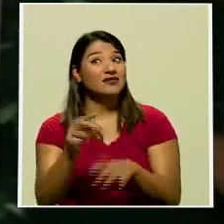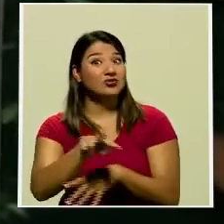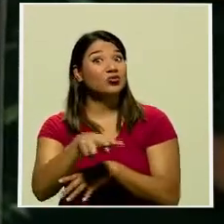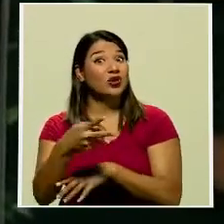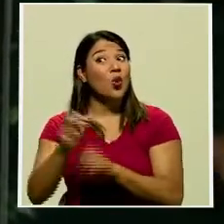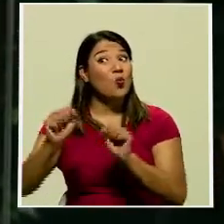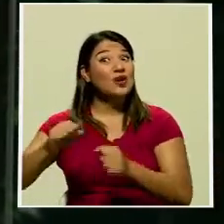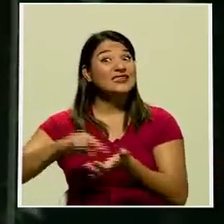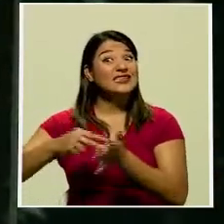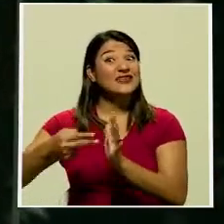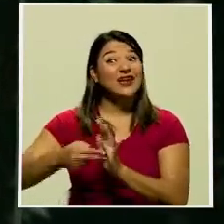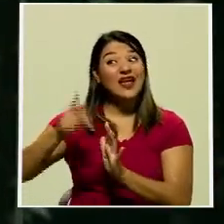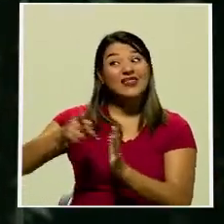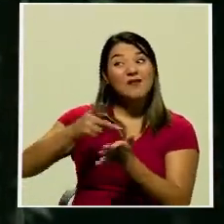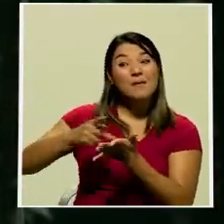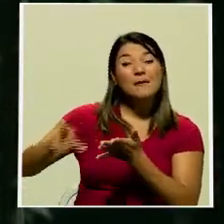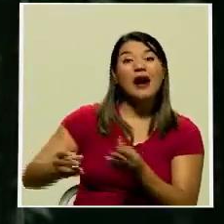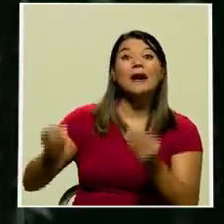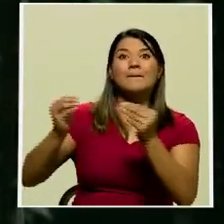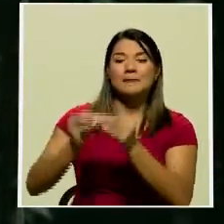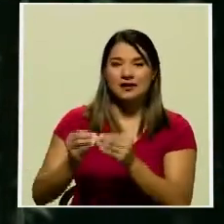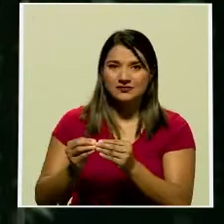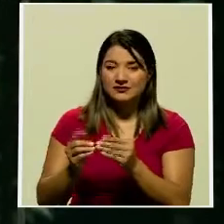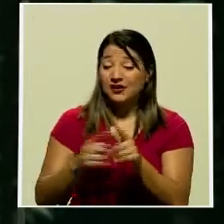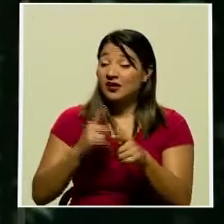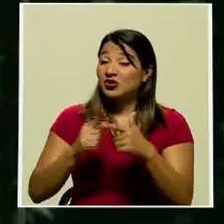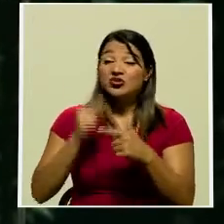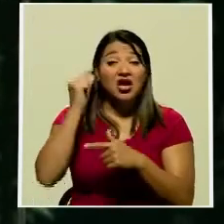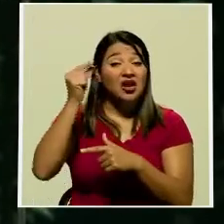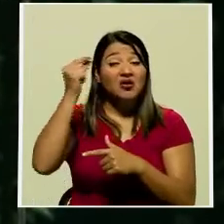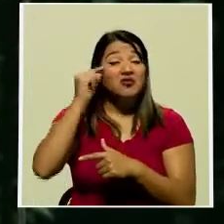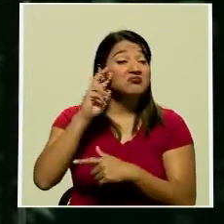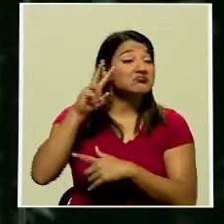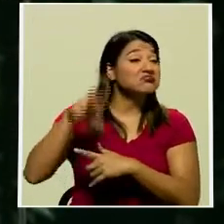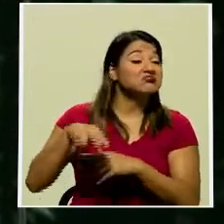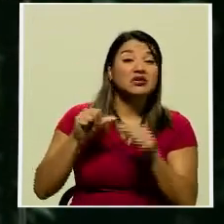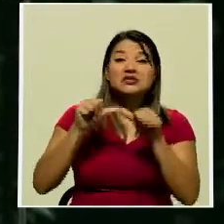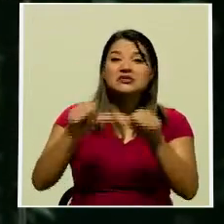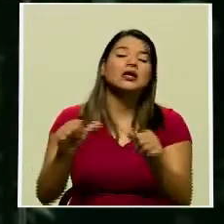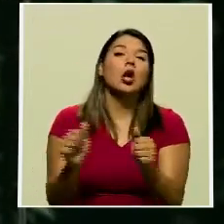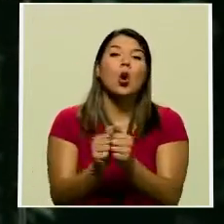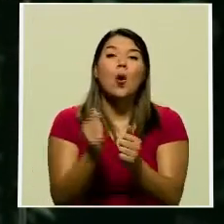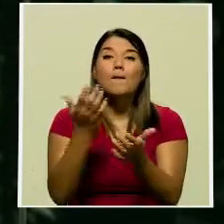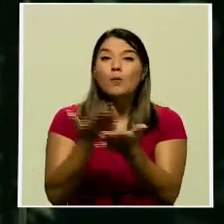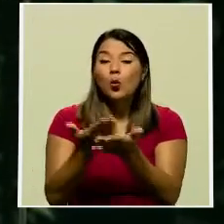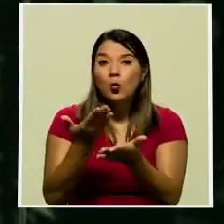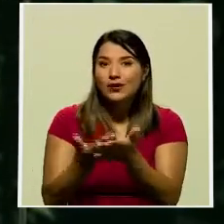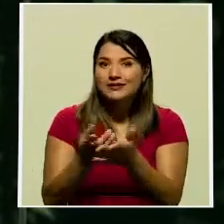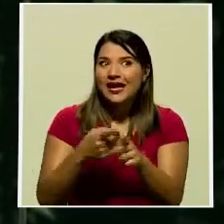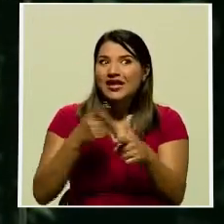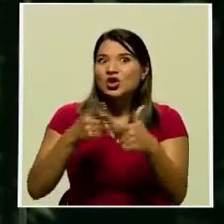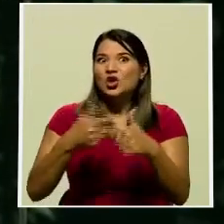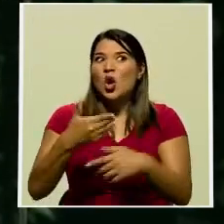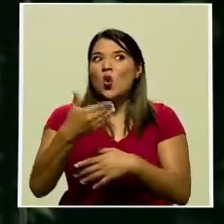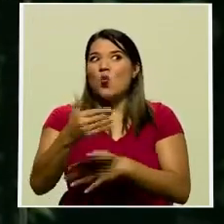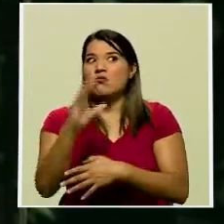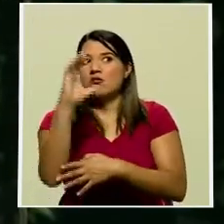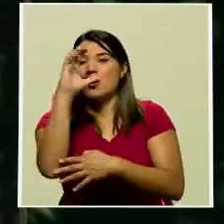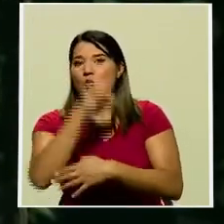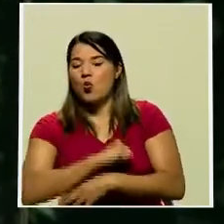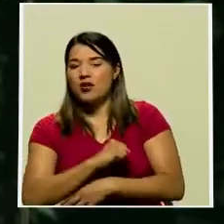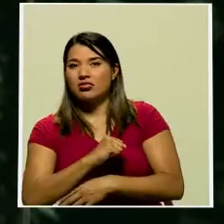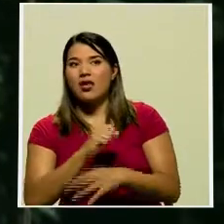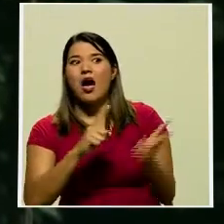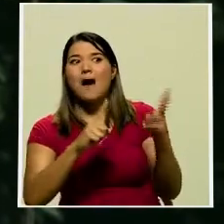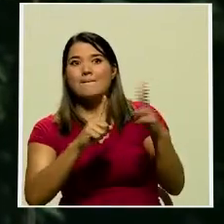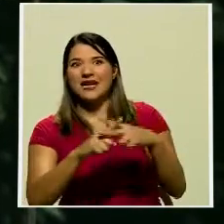El gobierno no escuchó, han insistido con esta propuesta, y entonces cuando se dieron cuenta de que aplicar el salario global a todos los funcionarios iba a